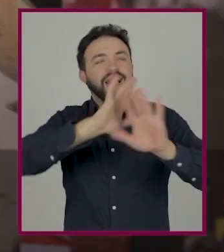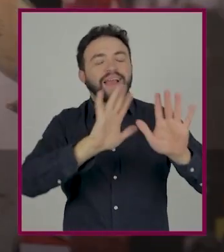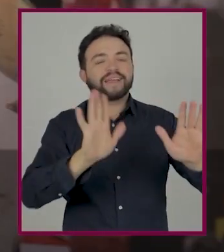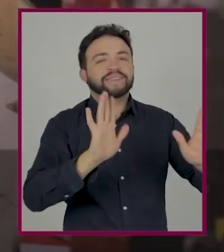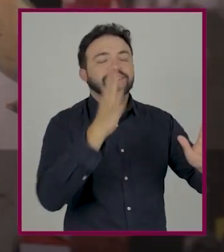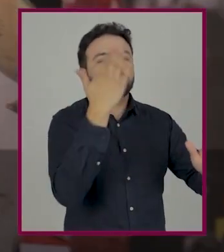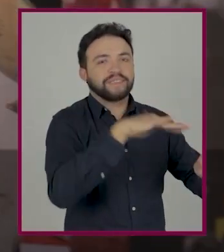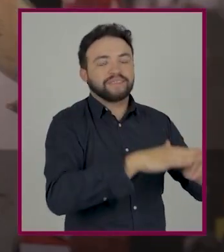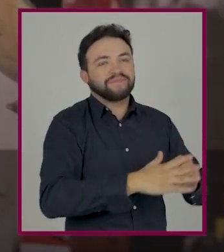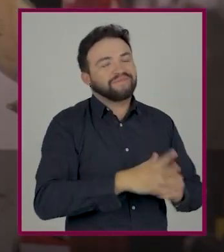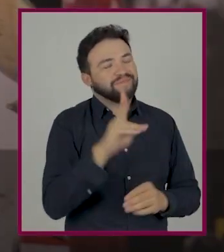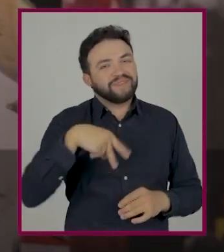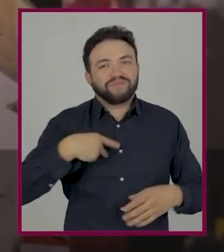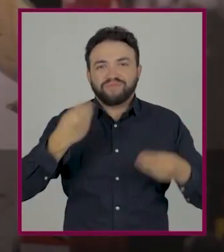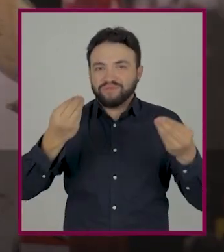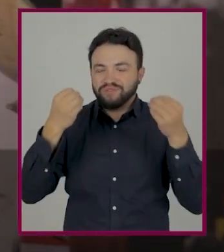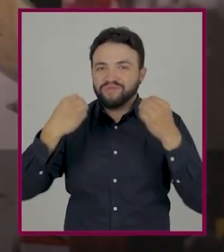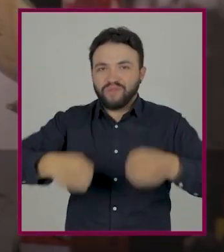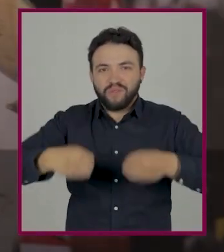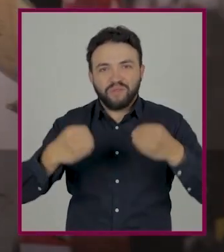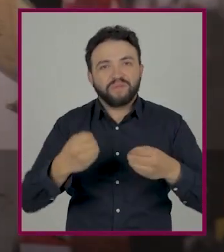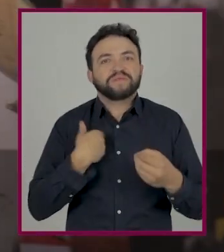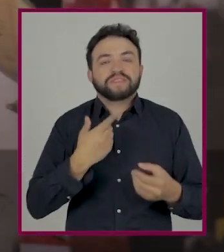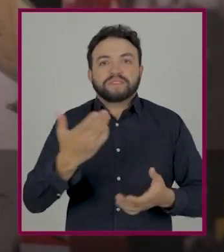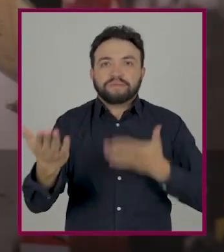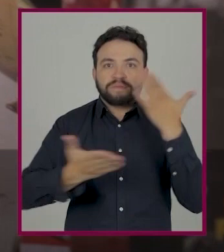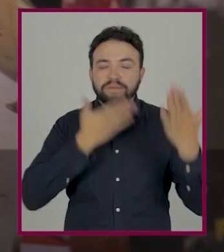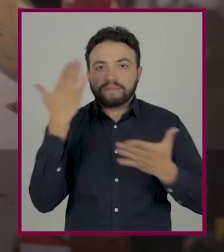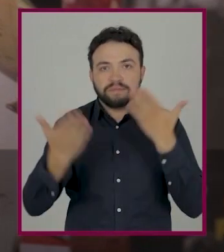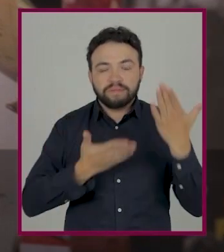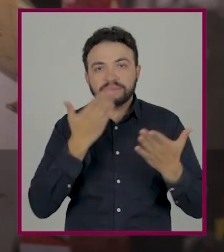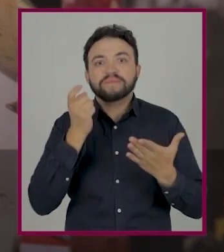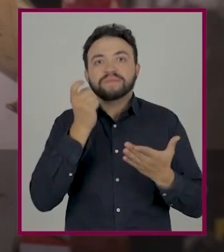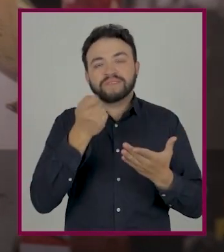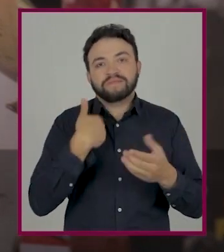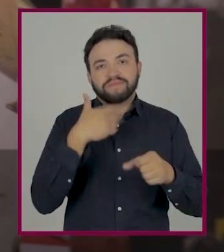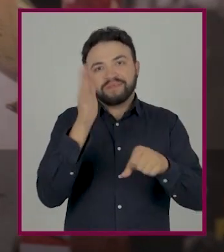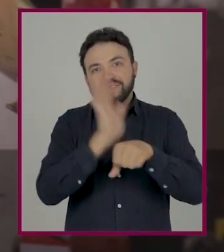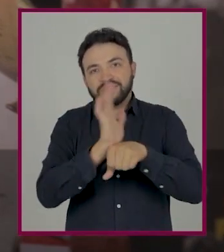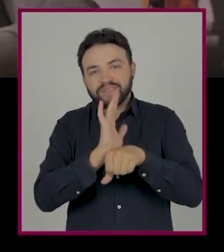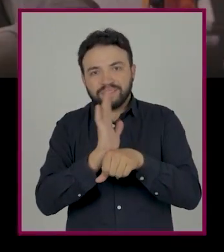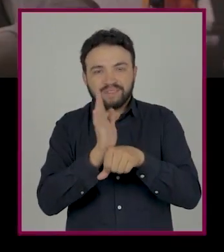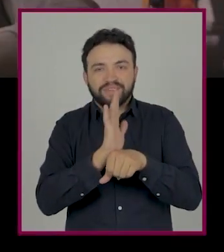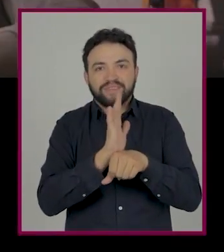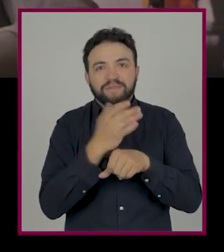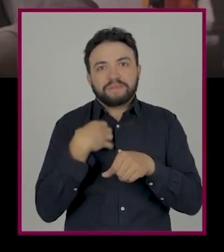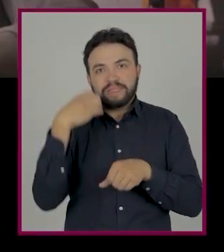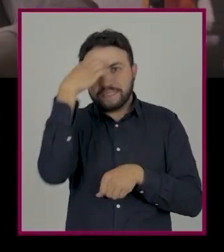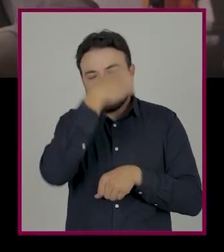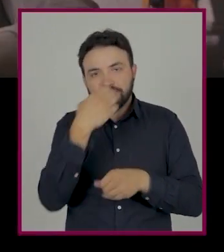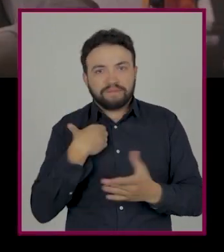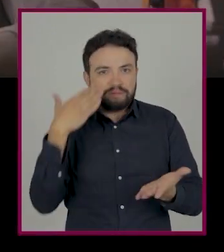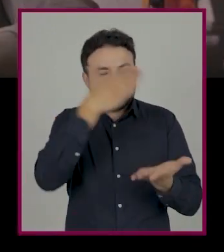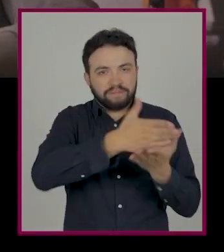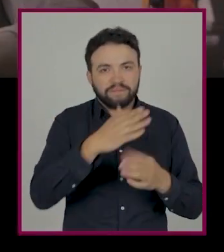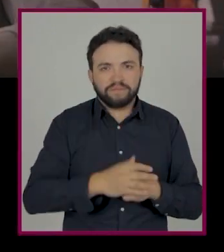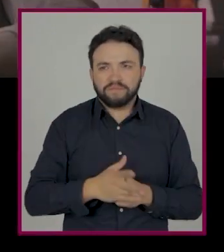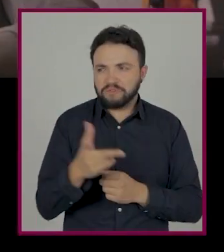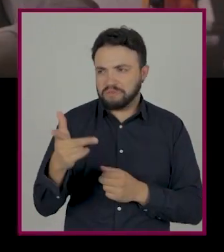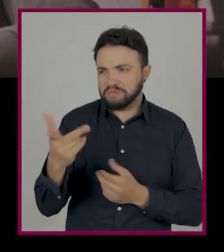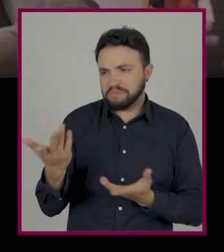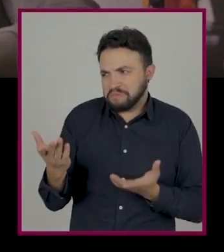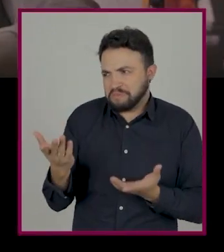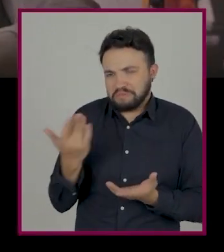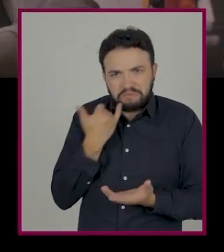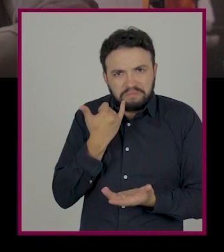Ah, ya sé. Pero he estado muy ocupado estudiando para mi examen de admisión al seminario de cine. ¿Y? ¿Qué tiene o